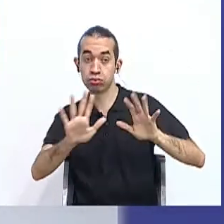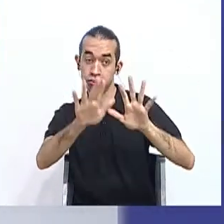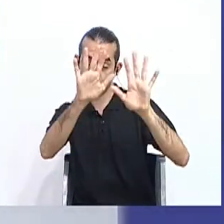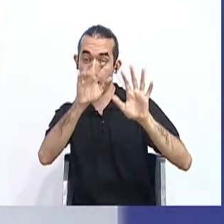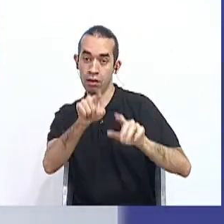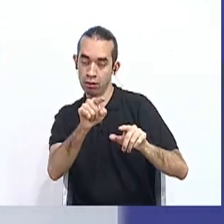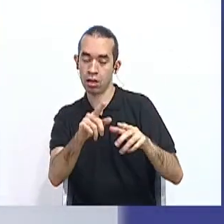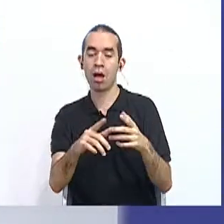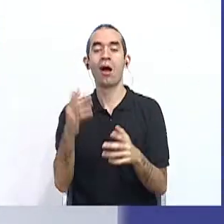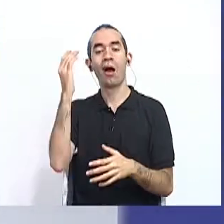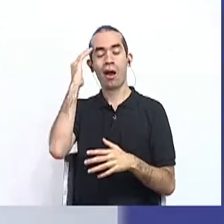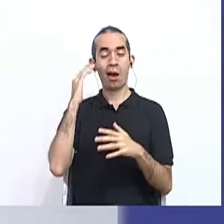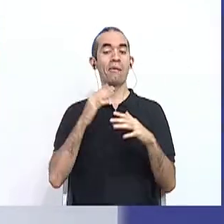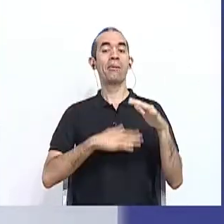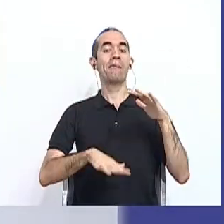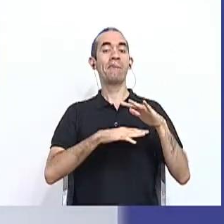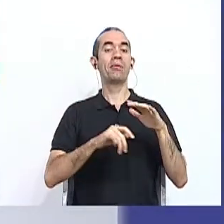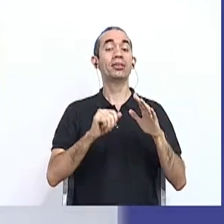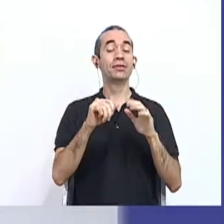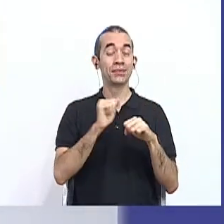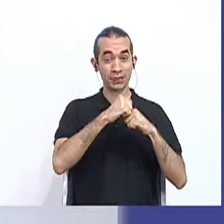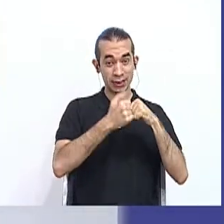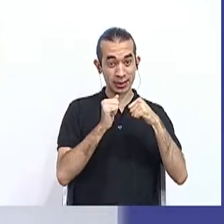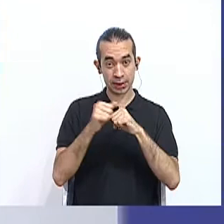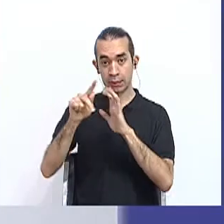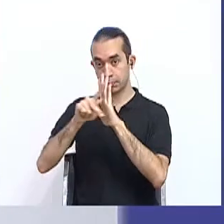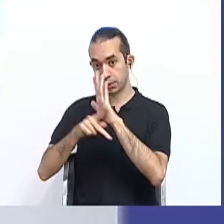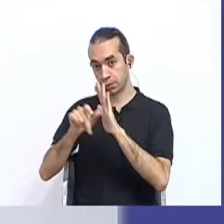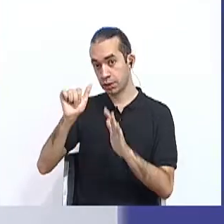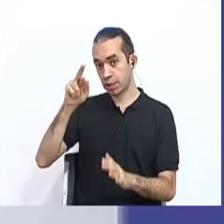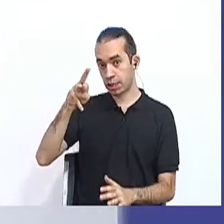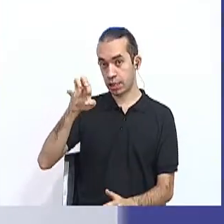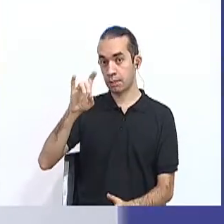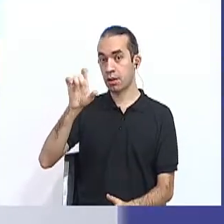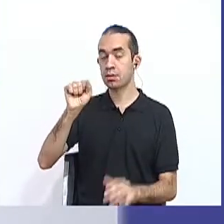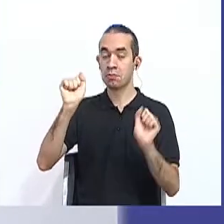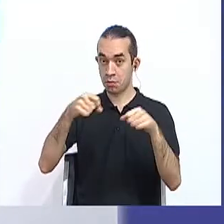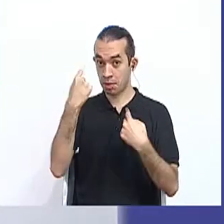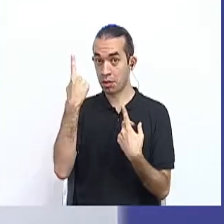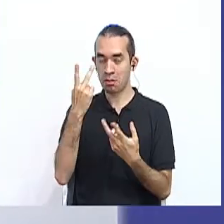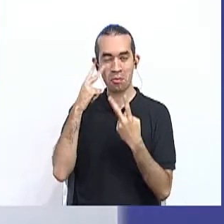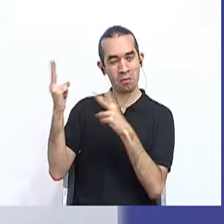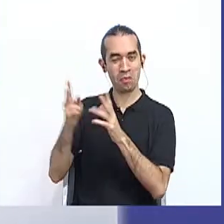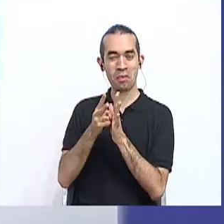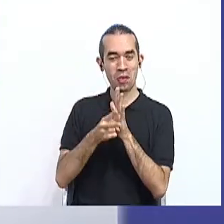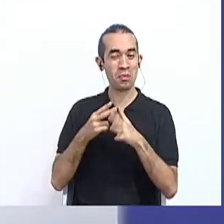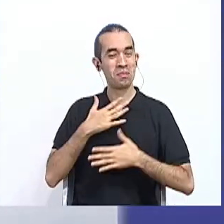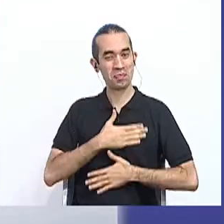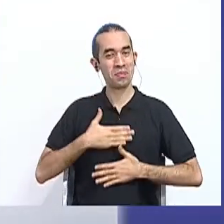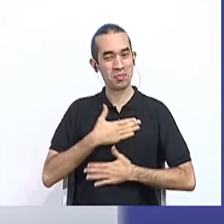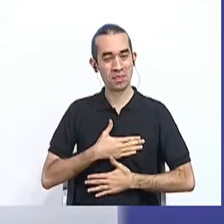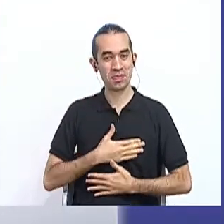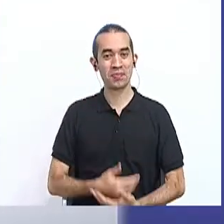y el principio de Arquímedes, podemos comprenderlo. Pero veamos el video, espero que lo disfruten.